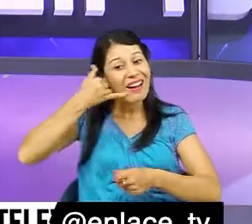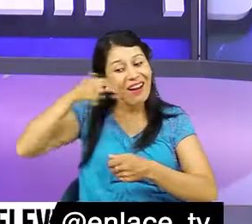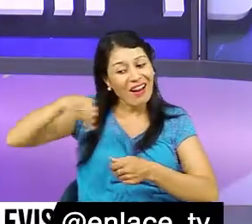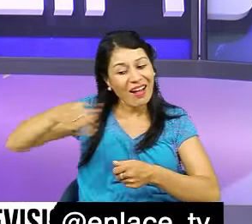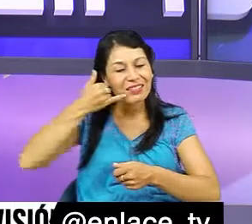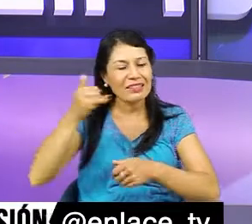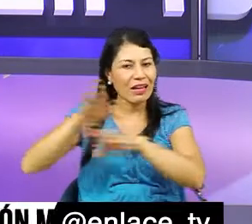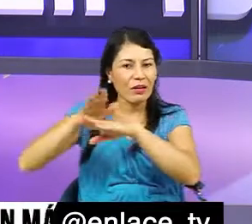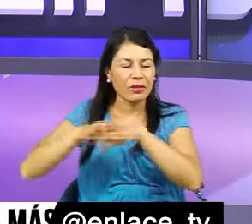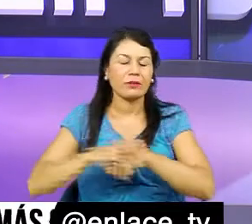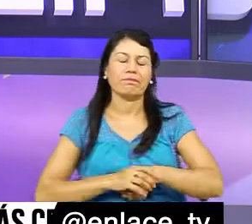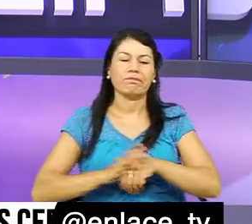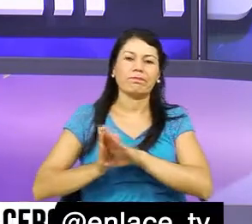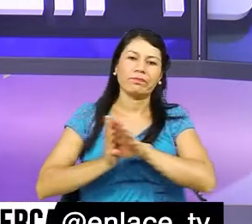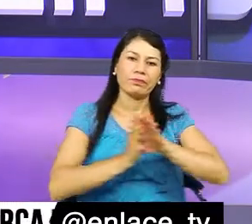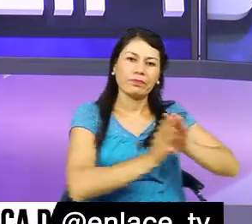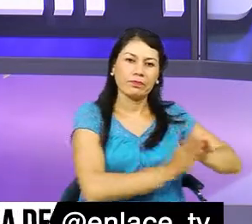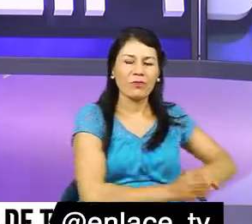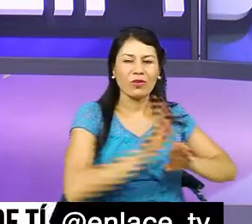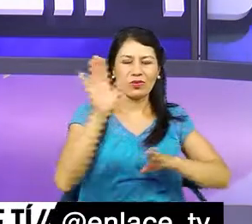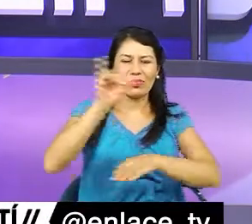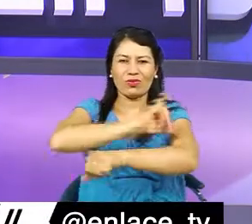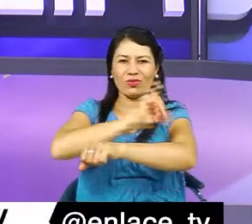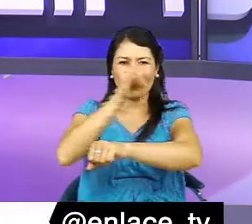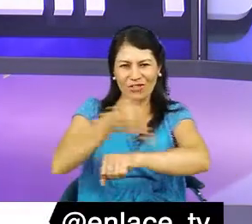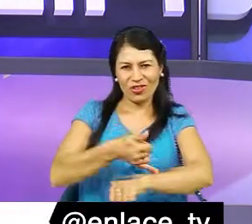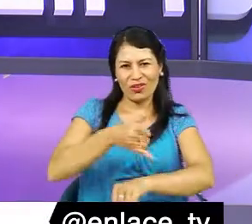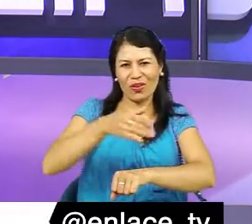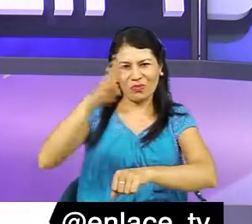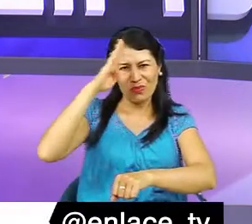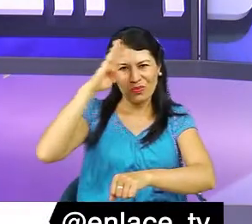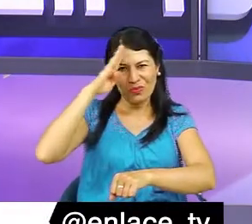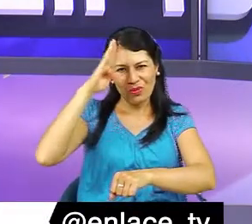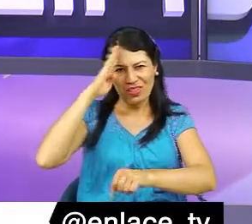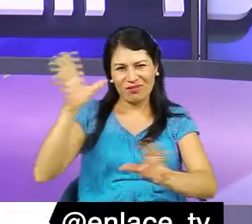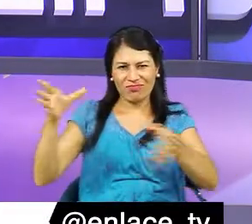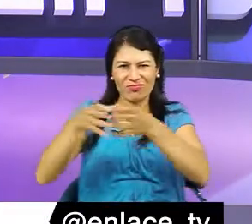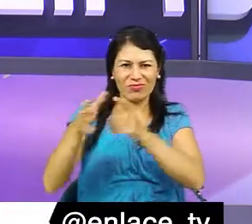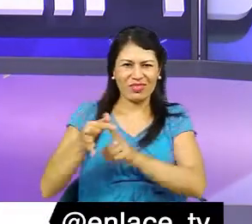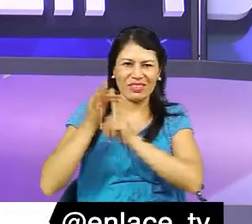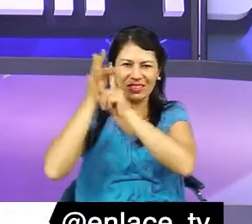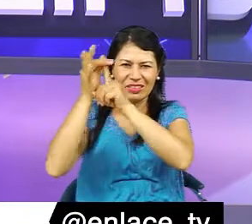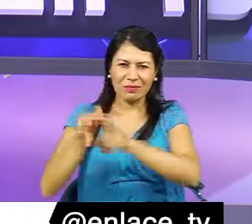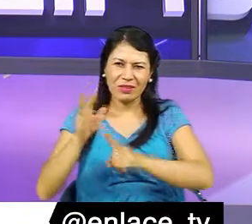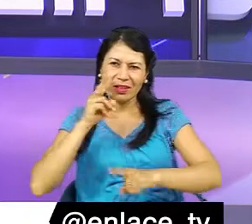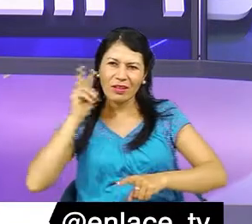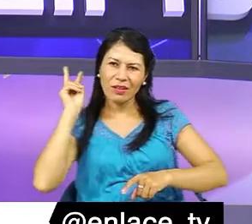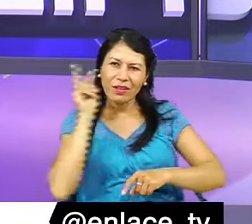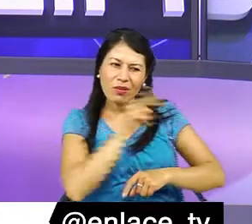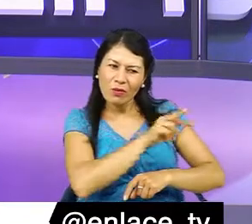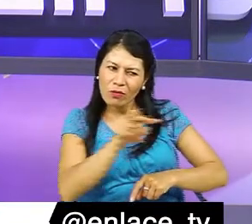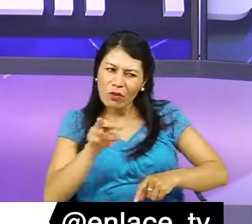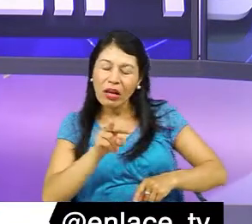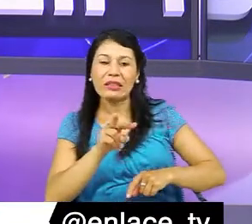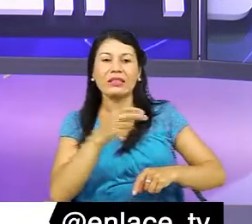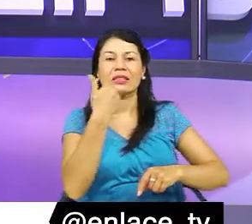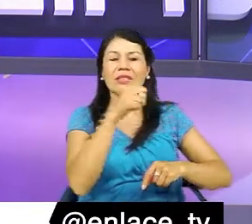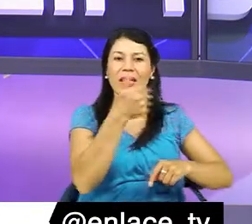En un puesto de control en Yondó, Antioquia, el Batallón Especial Energético y Vial número 7 recuperó más de 10 semovientes